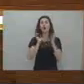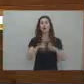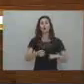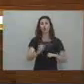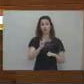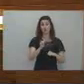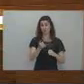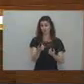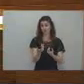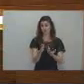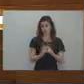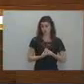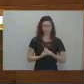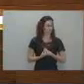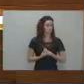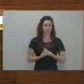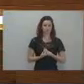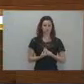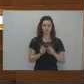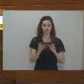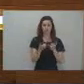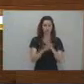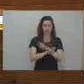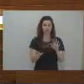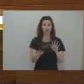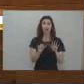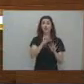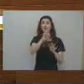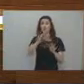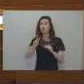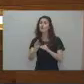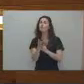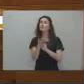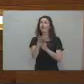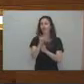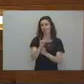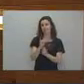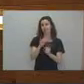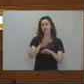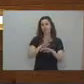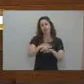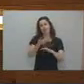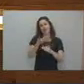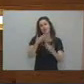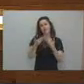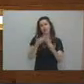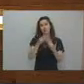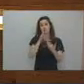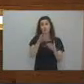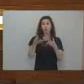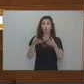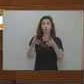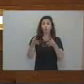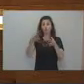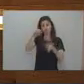con nosotros no. Y con Izquierda Unida tuvimos una oferta de diálogo, elaboramos un documento comparando ambos